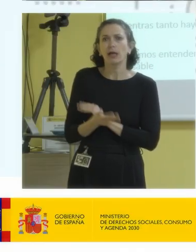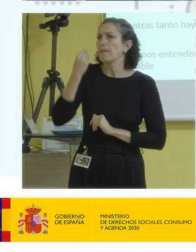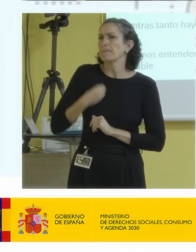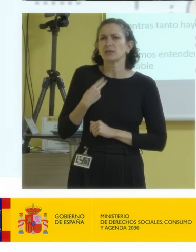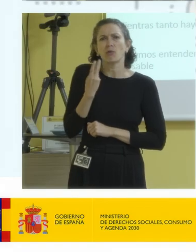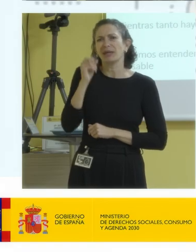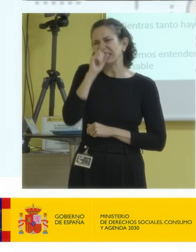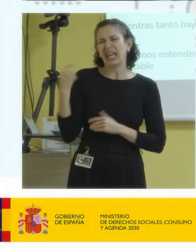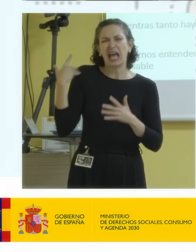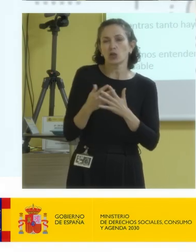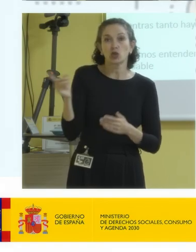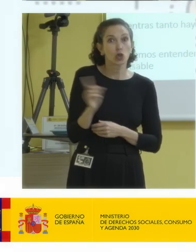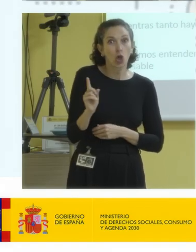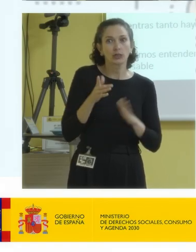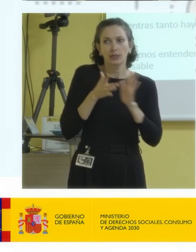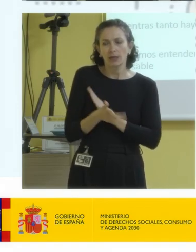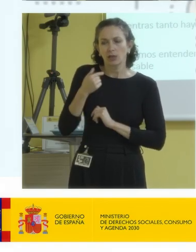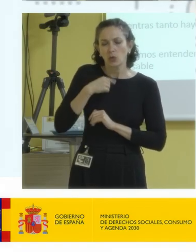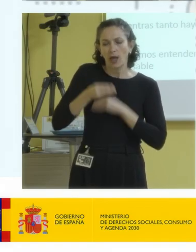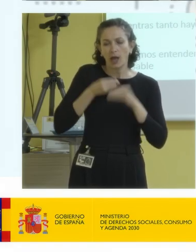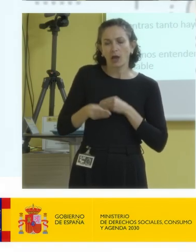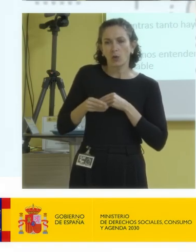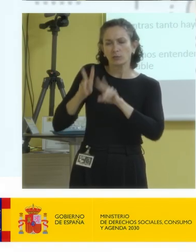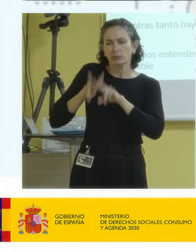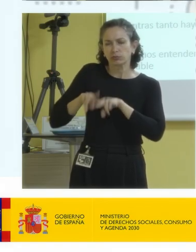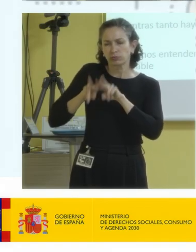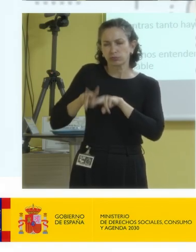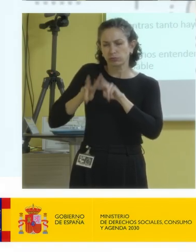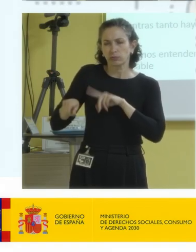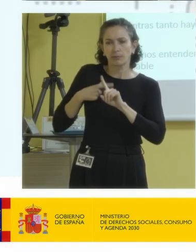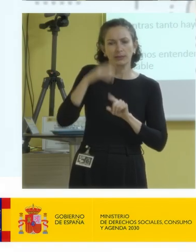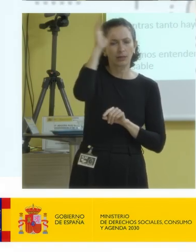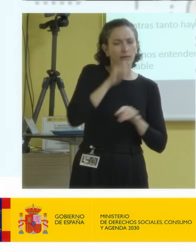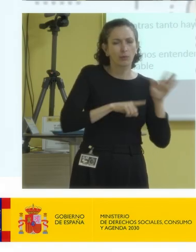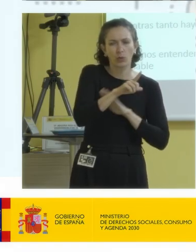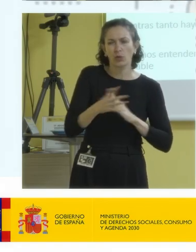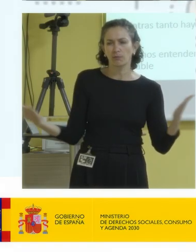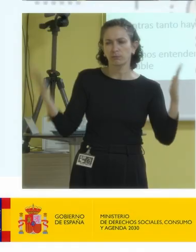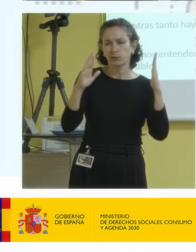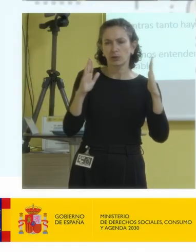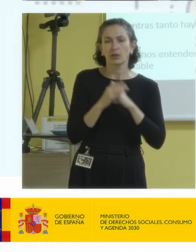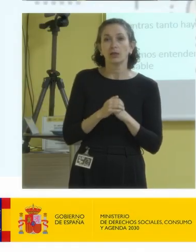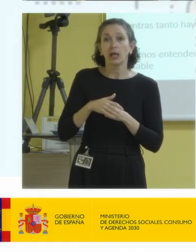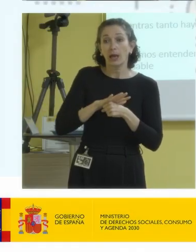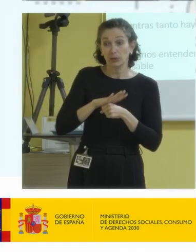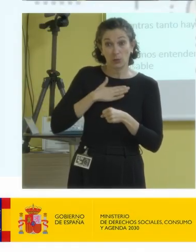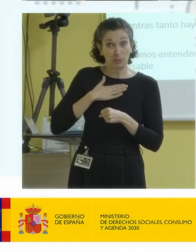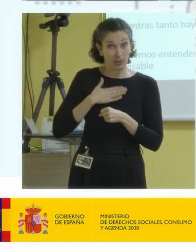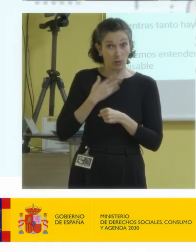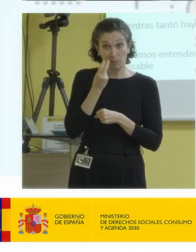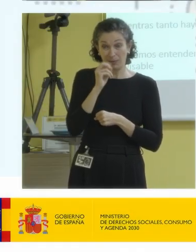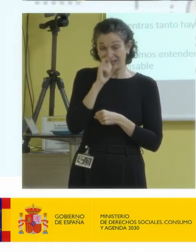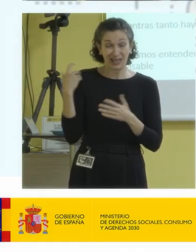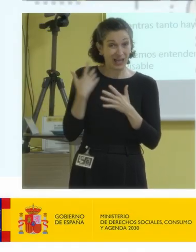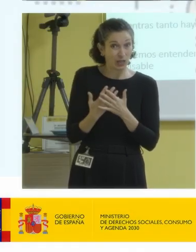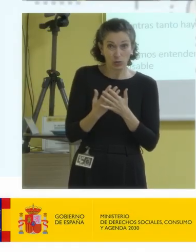bien la idea de ser capaces de revisar lo que estamos haciendo y confrontarlo con la evolución de la ciencia. Mi disciplina ha cambiado en los últimos 15 años una barbaridad. Si hiciera